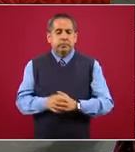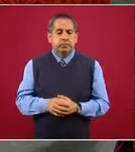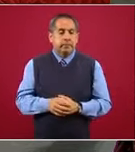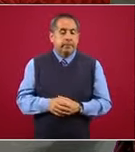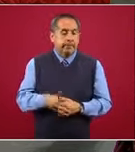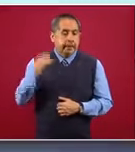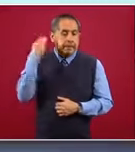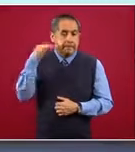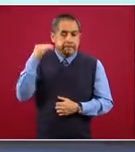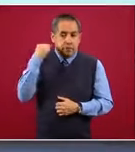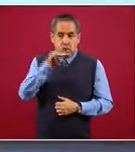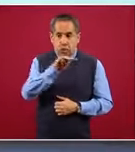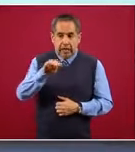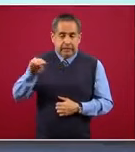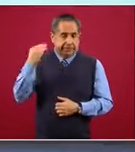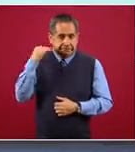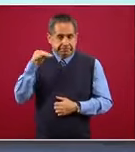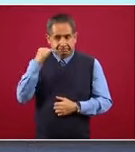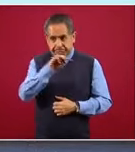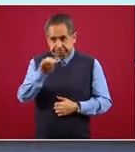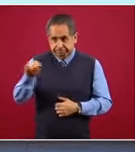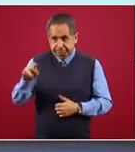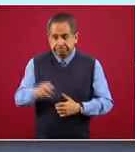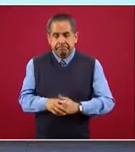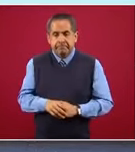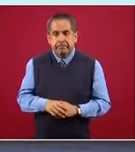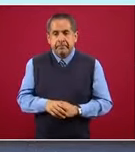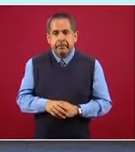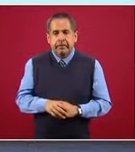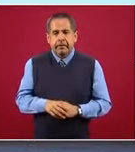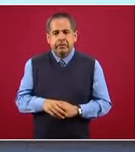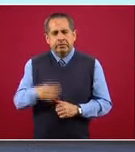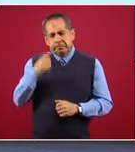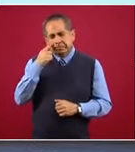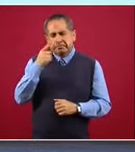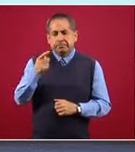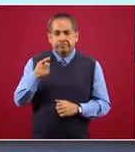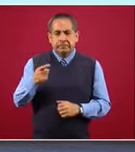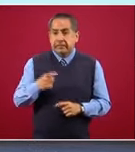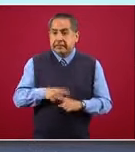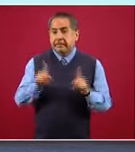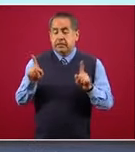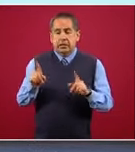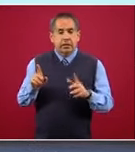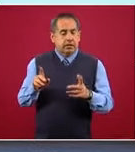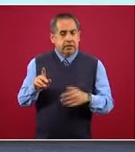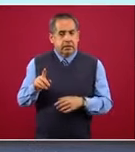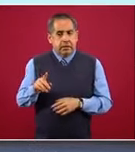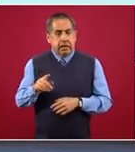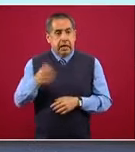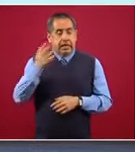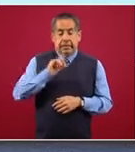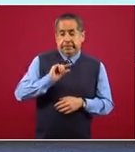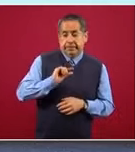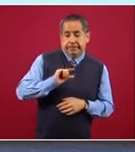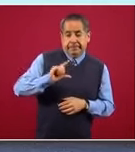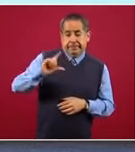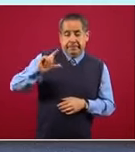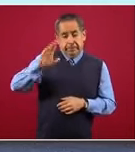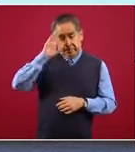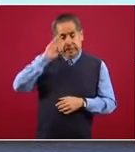Tenemos a Michoacán. Michoacán, a diferencia de lo que acabamos de ver, alcanzó un pico aparente en